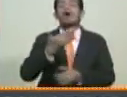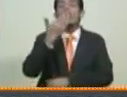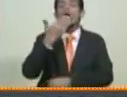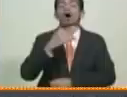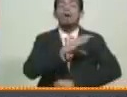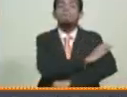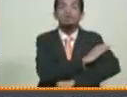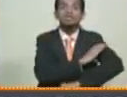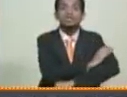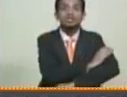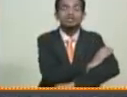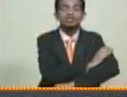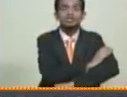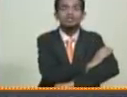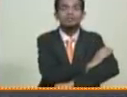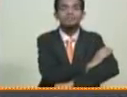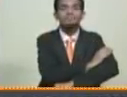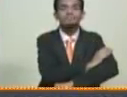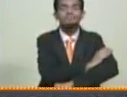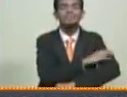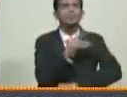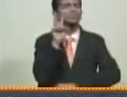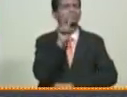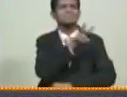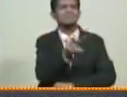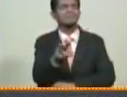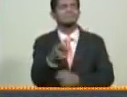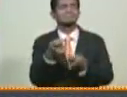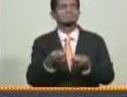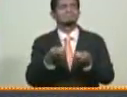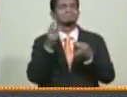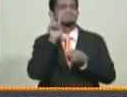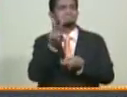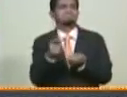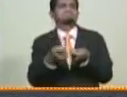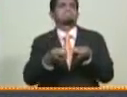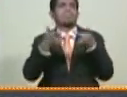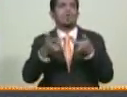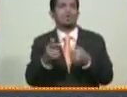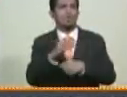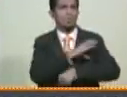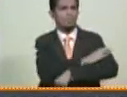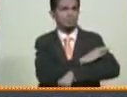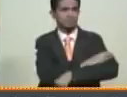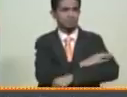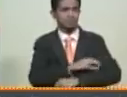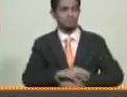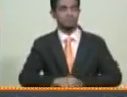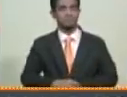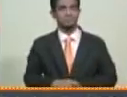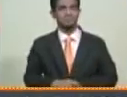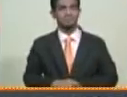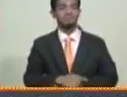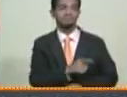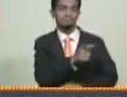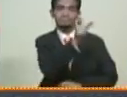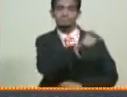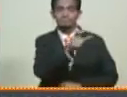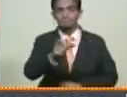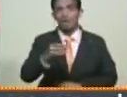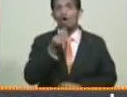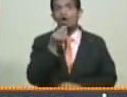mira, ustedes han visto poco de esta oposición venezolana, porque son jóvenes.